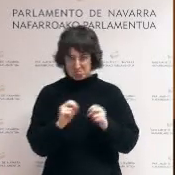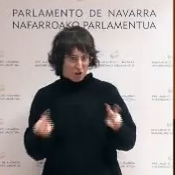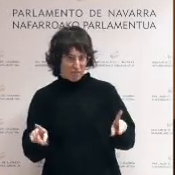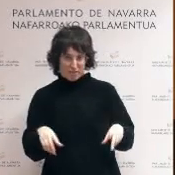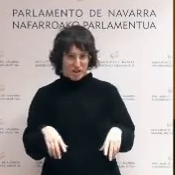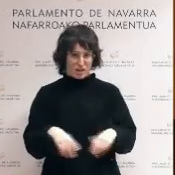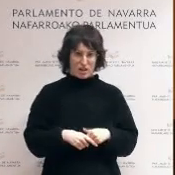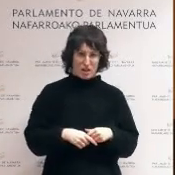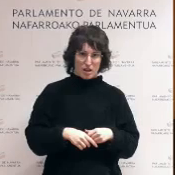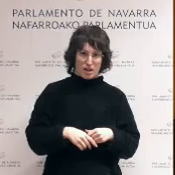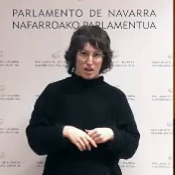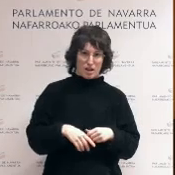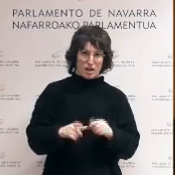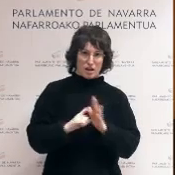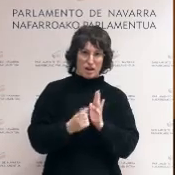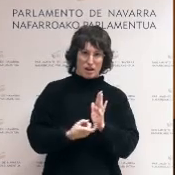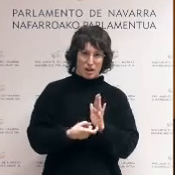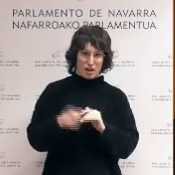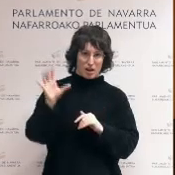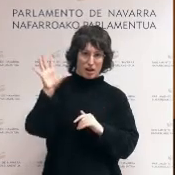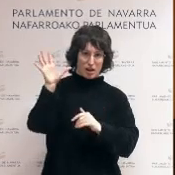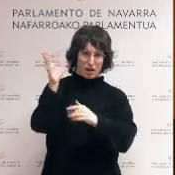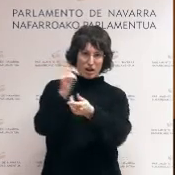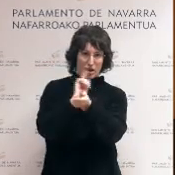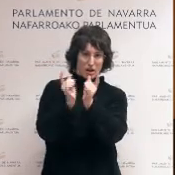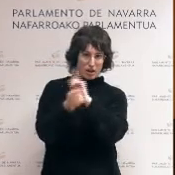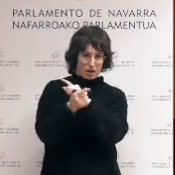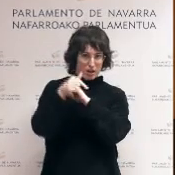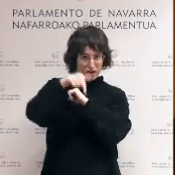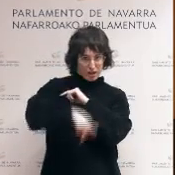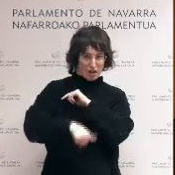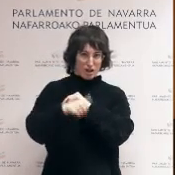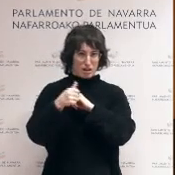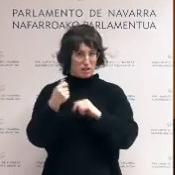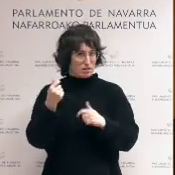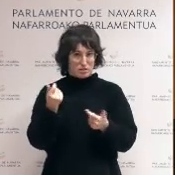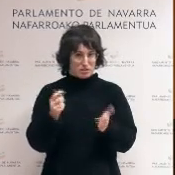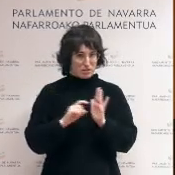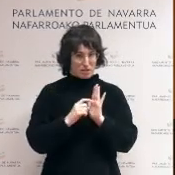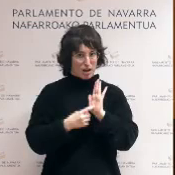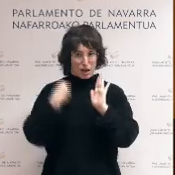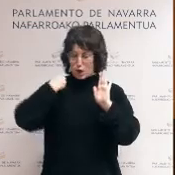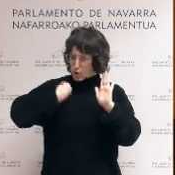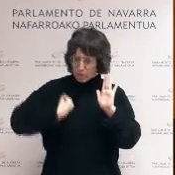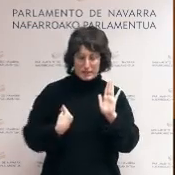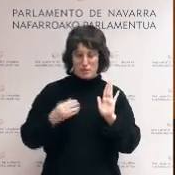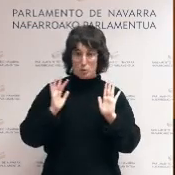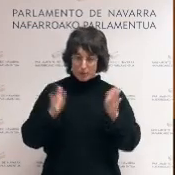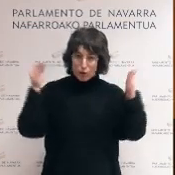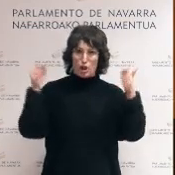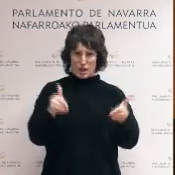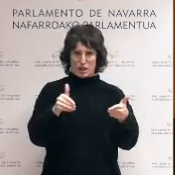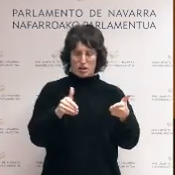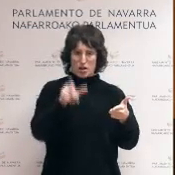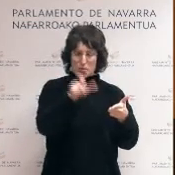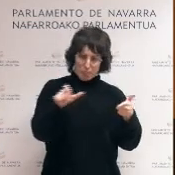Cambio Climático, esta ley hace lo mismo, pero aterrizando en el terreno, al productor y a quien está cuidando